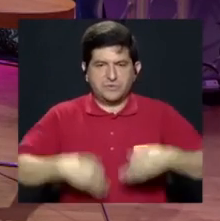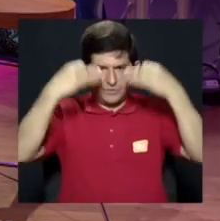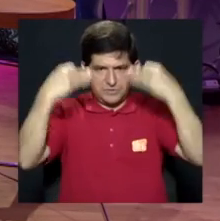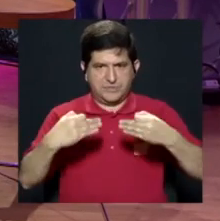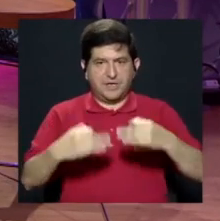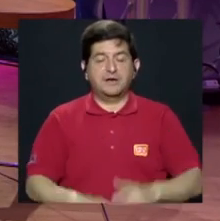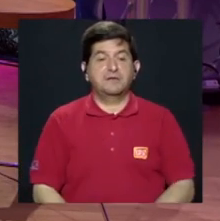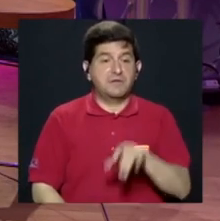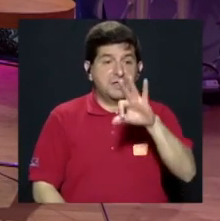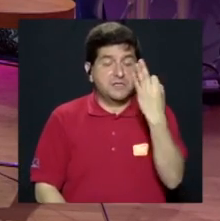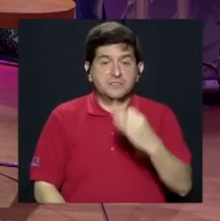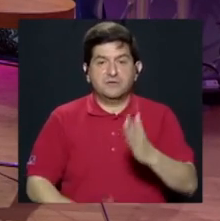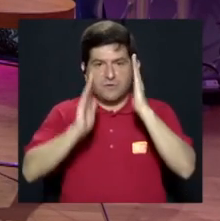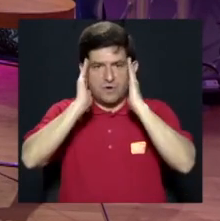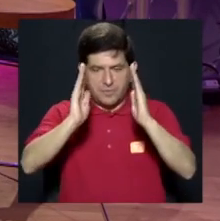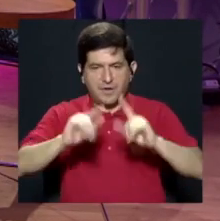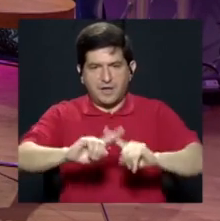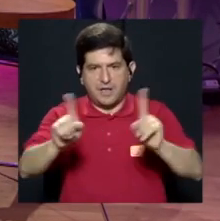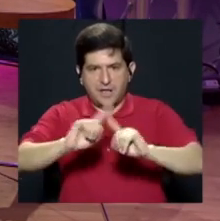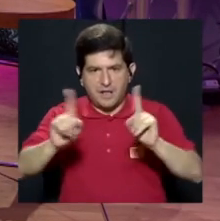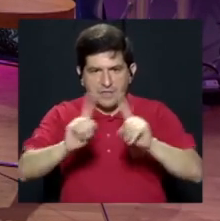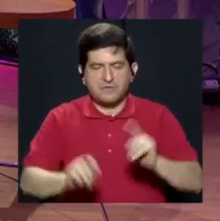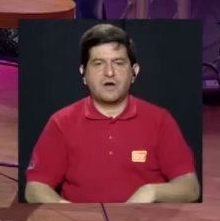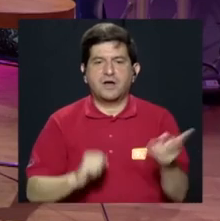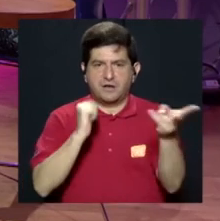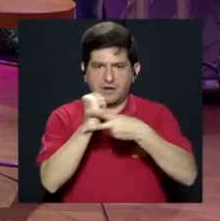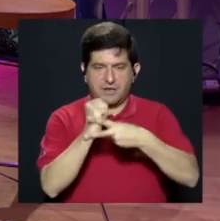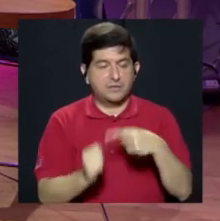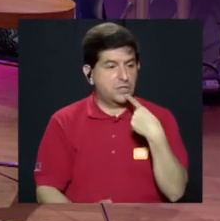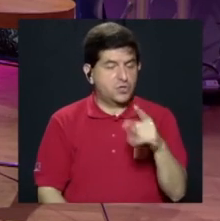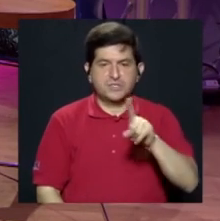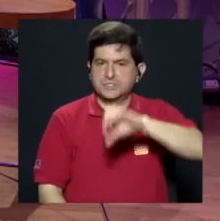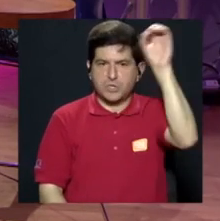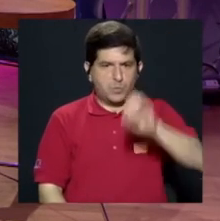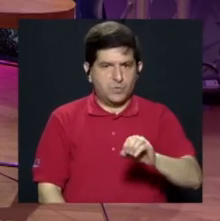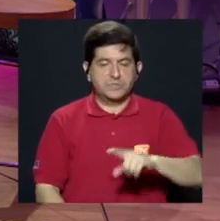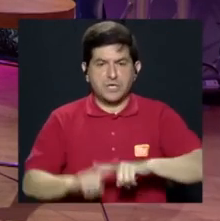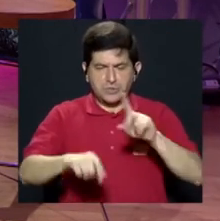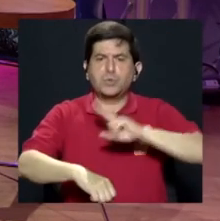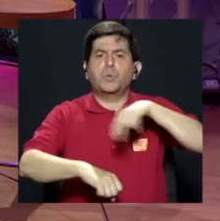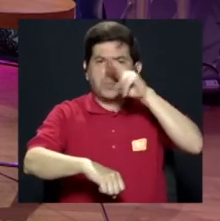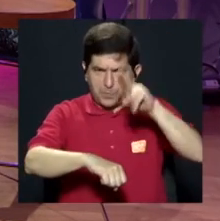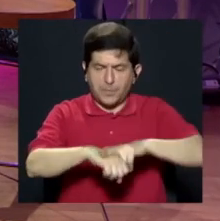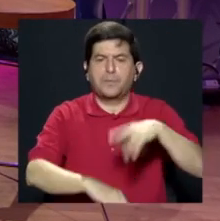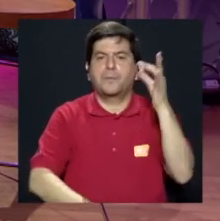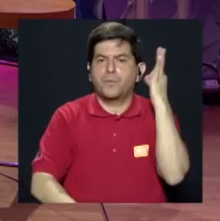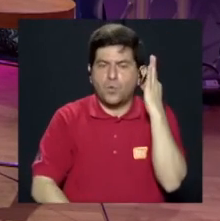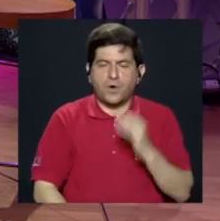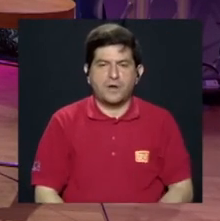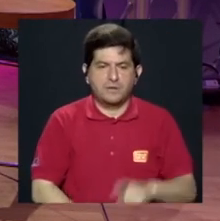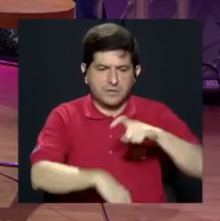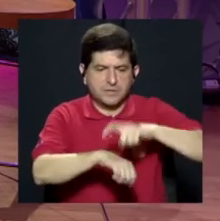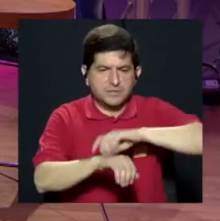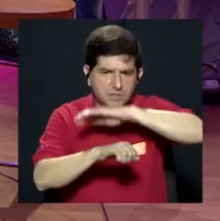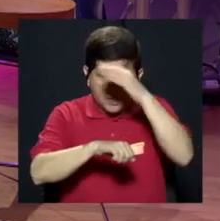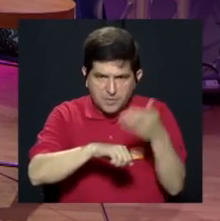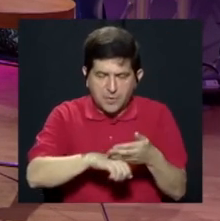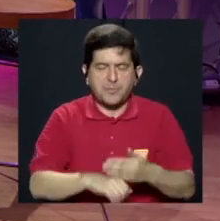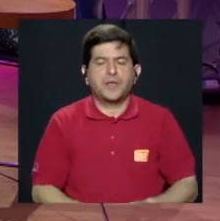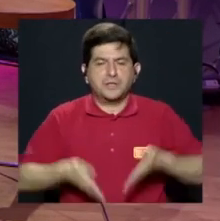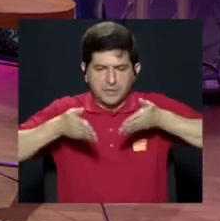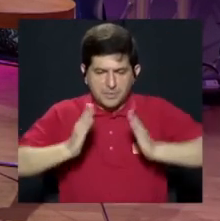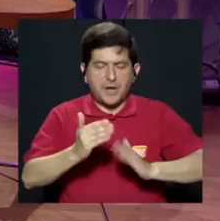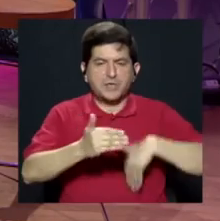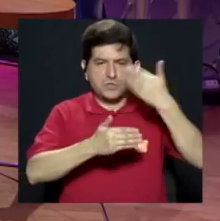Y así es como se les trata en muchas oportunidades, no voy a decir que el 100%, pero con mucha frecuencia, a las mujeres durante el embarazo, parto y posparto.